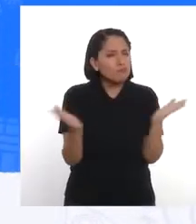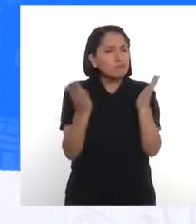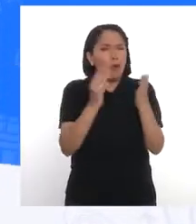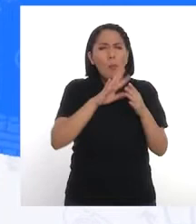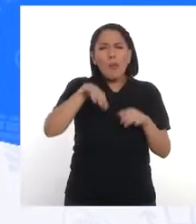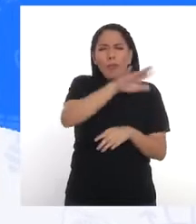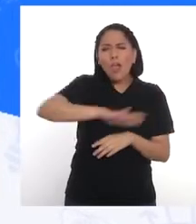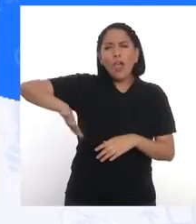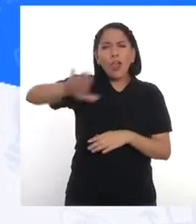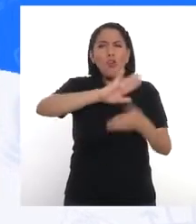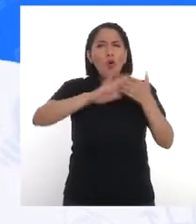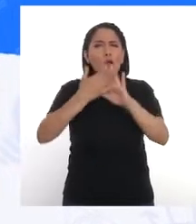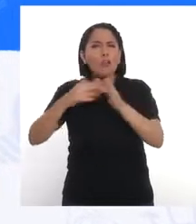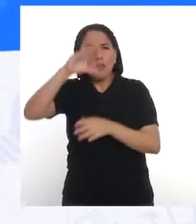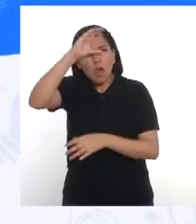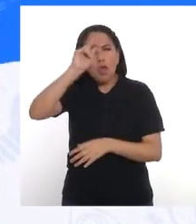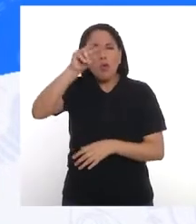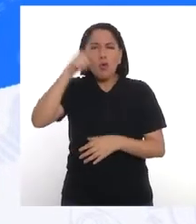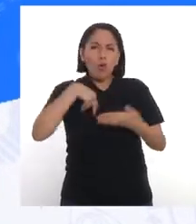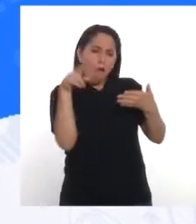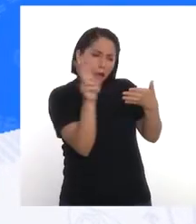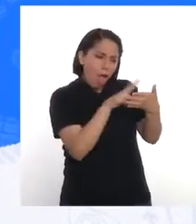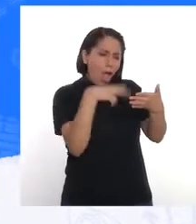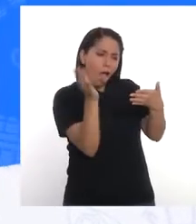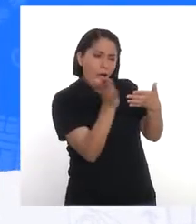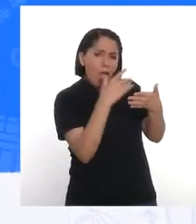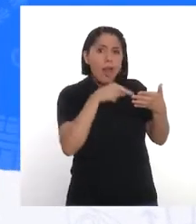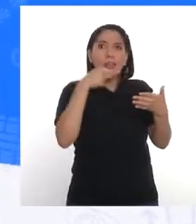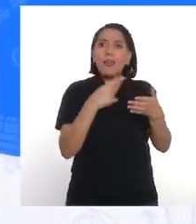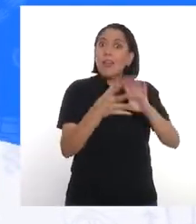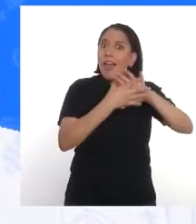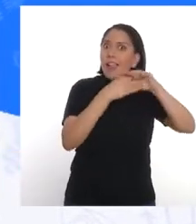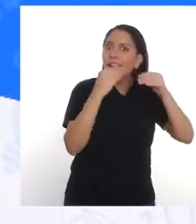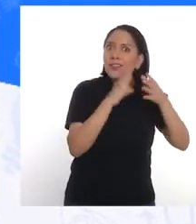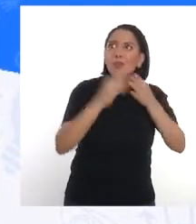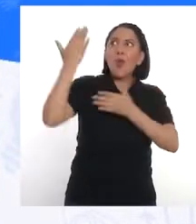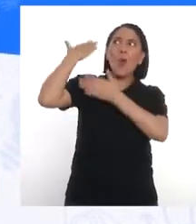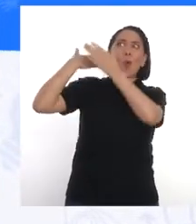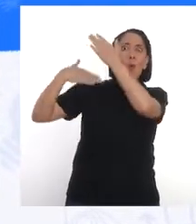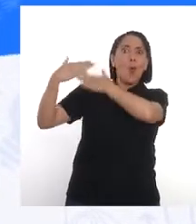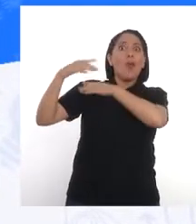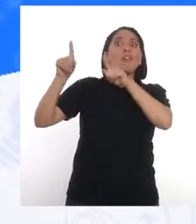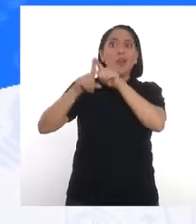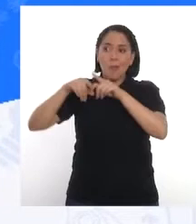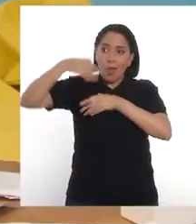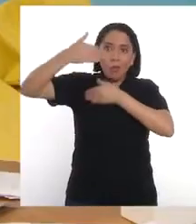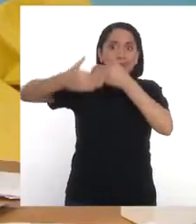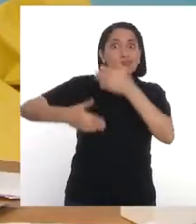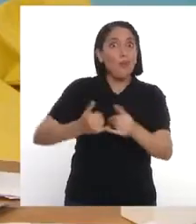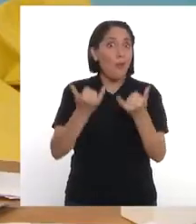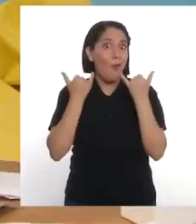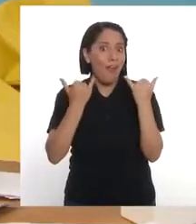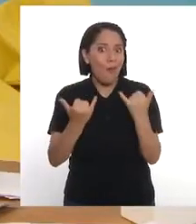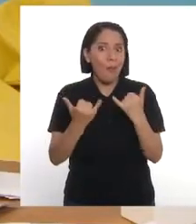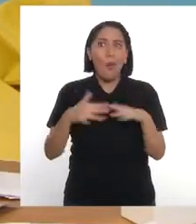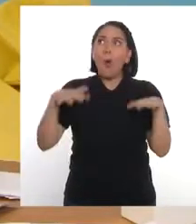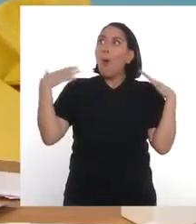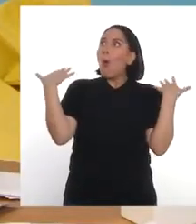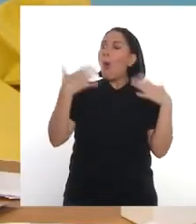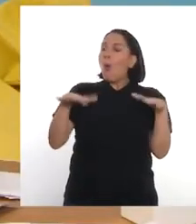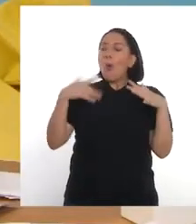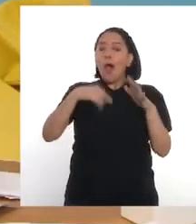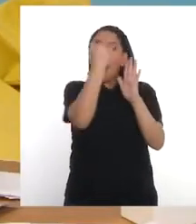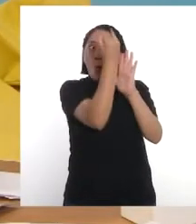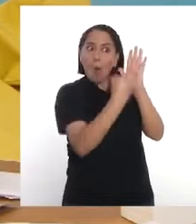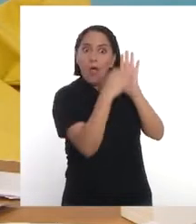de una manera muy entretenida y eficiente. Se revalora la historia ancestral milenaria y también actual. ¡Wow! El cómic